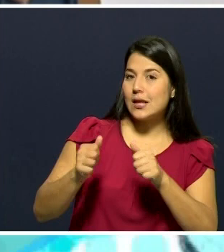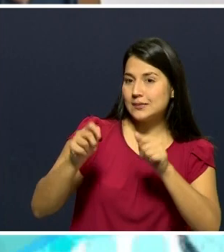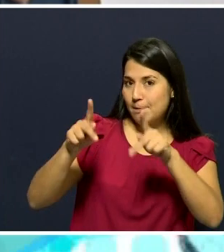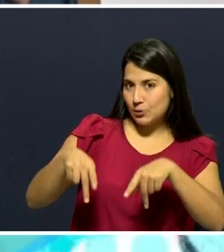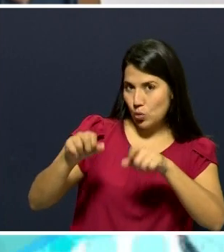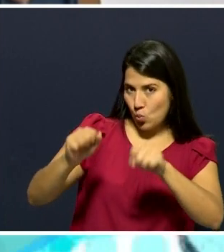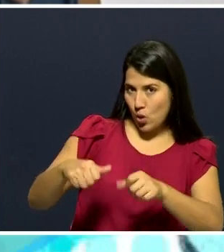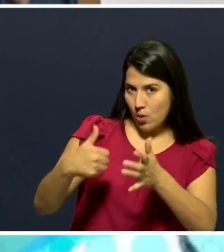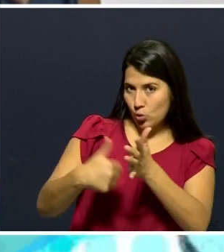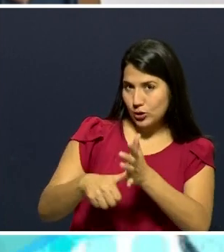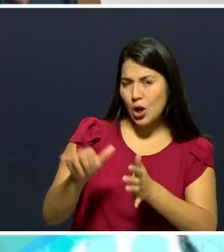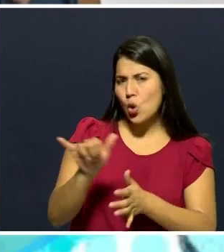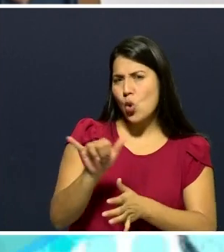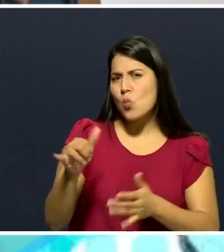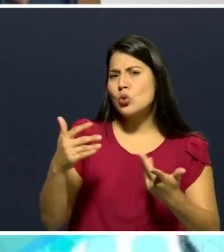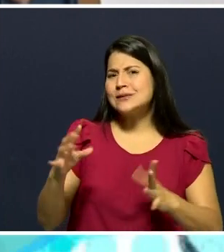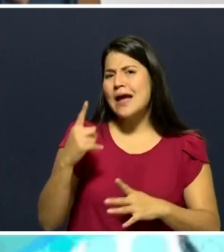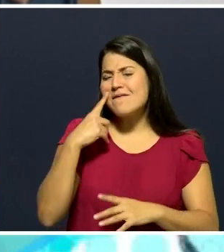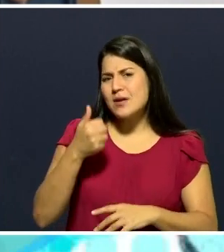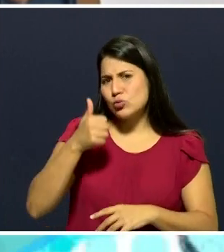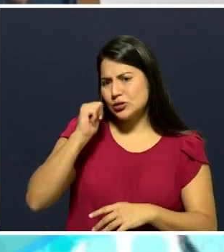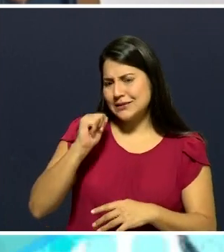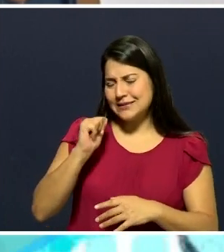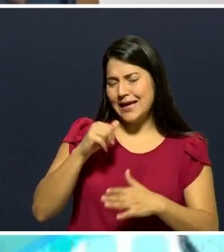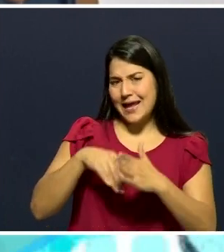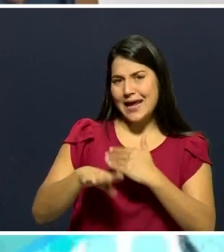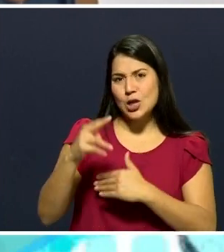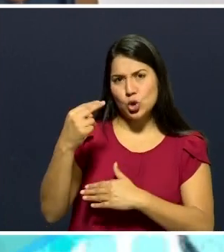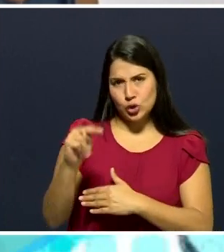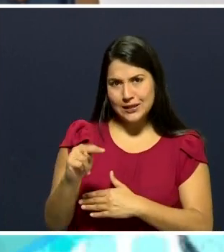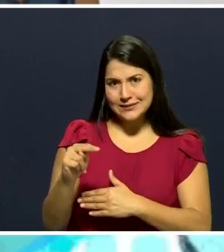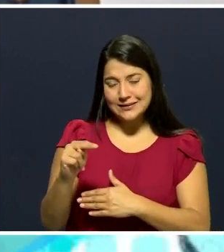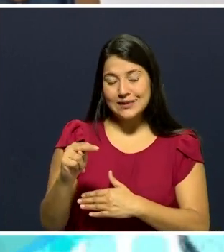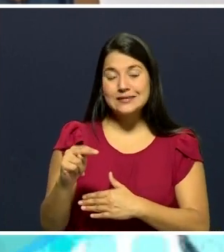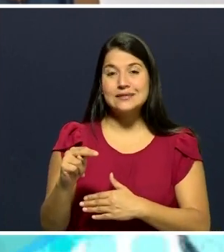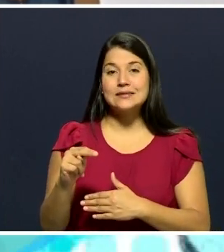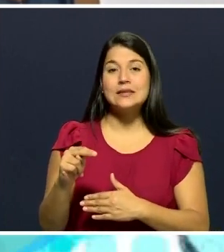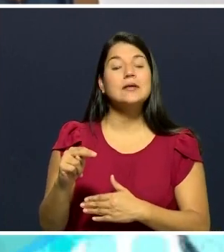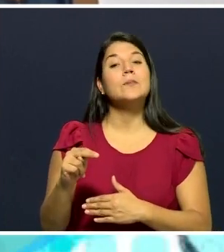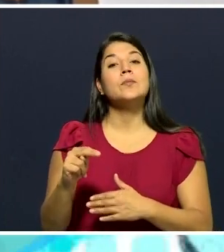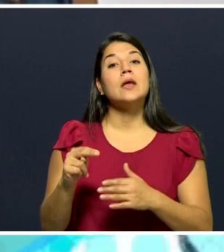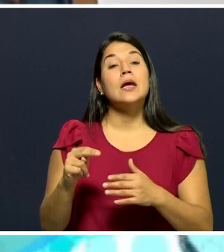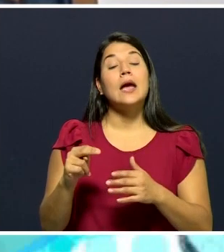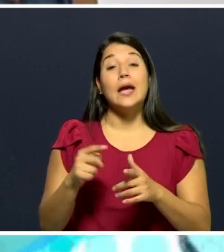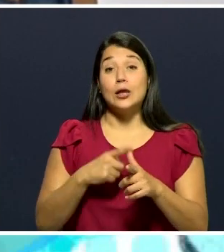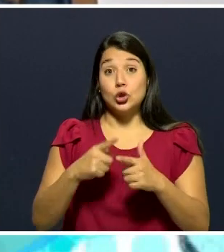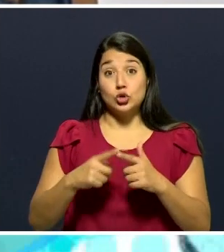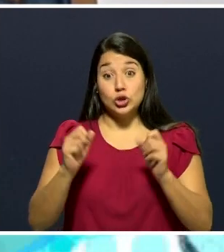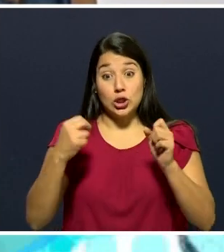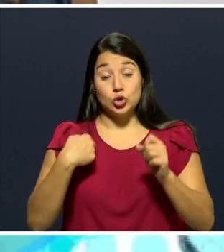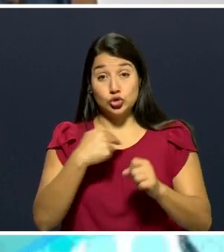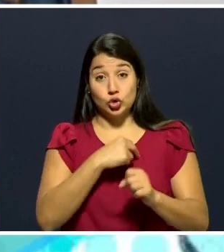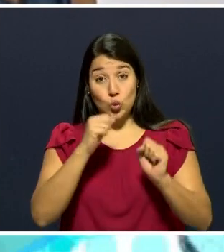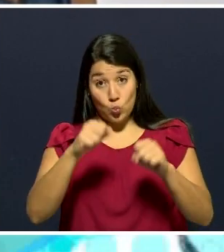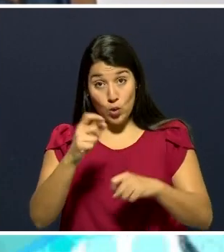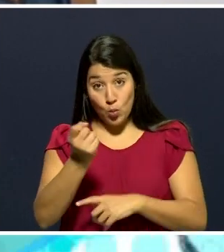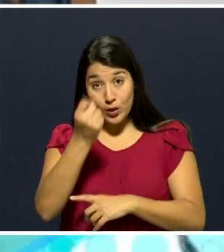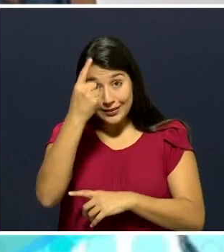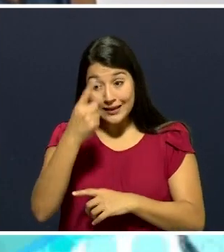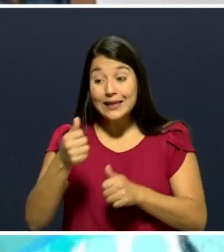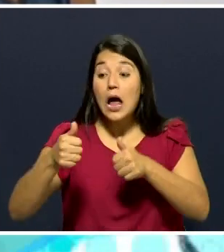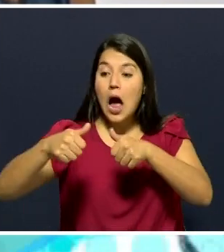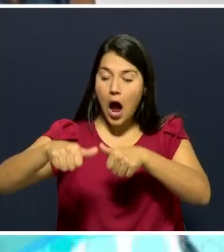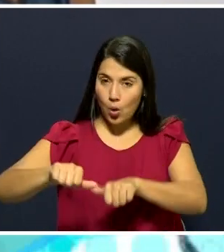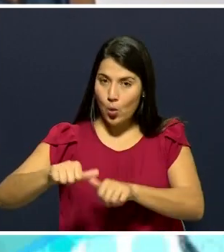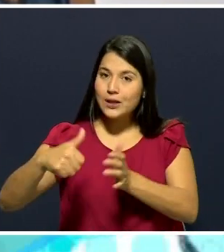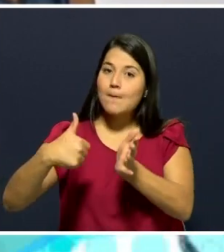ver ayer en las noticias a partir de la negociación con Restauración Nacional, que si bien lo que estamos entendiendo es que se llega a esa presidencia con los votos